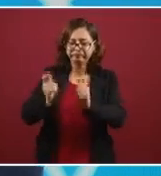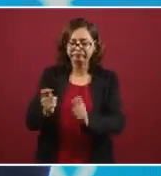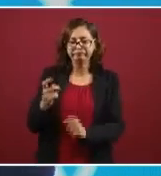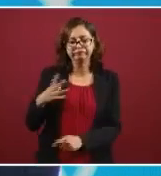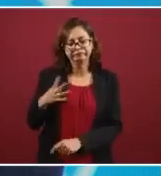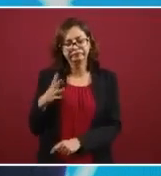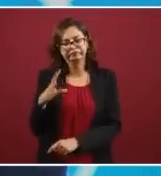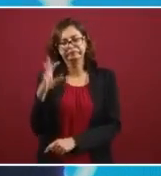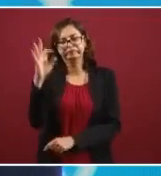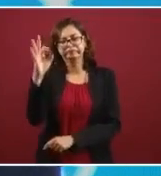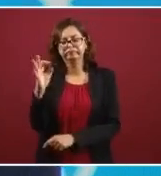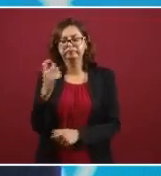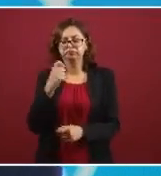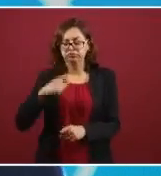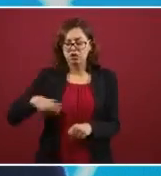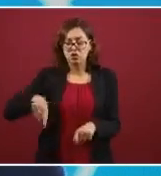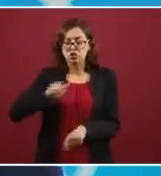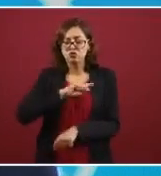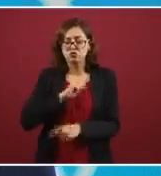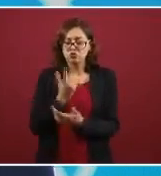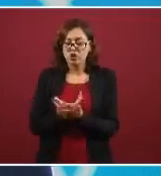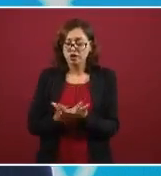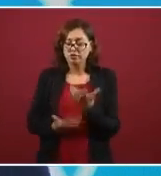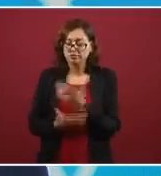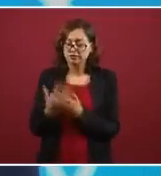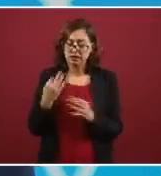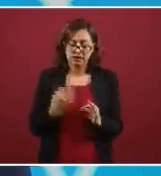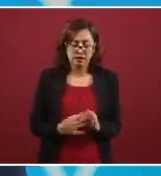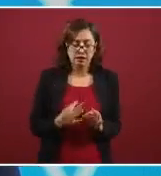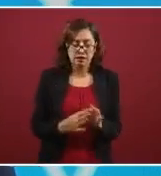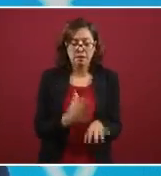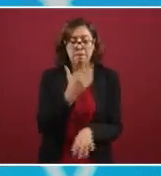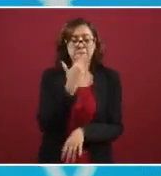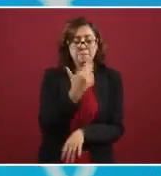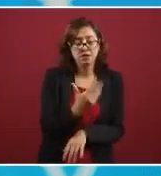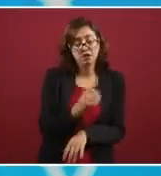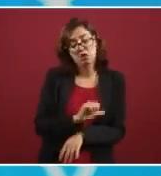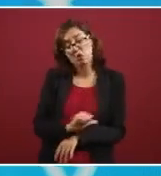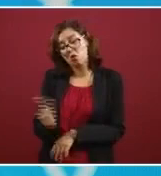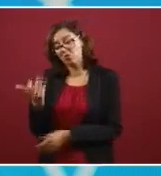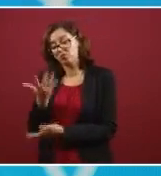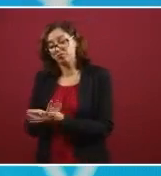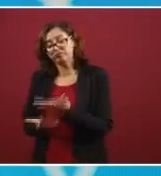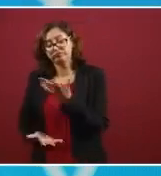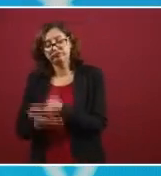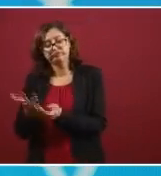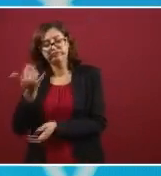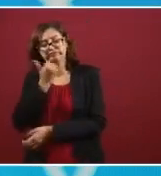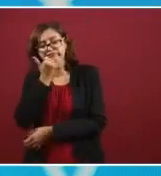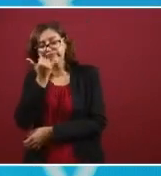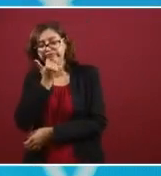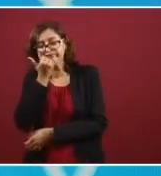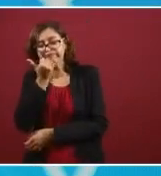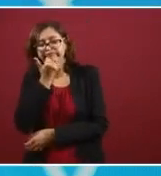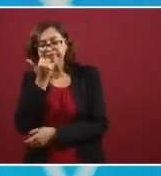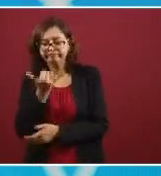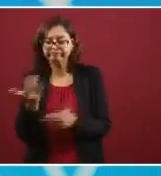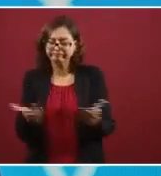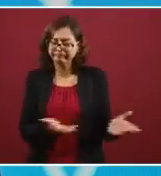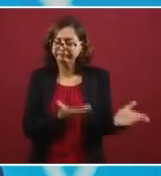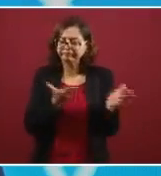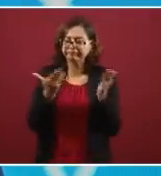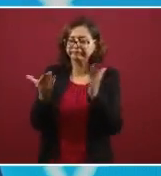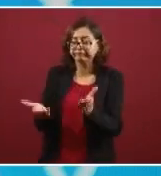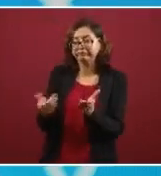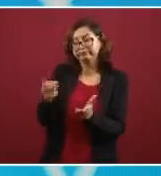Que todo lo que pudimos hacer bien y todo lo que pudimos hacer mal, por lo menos para que humildemente